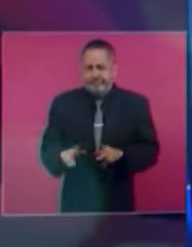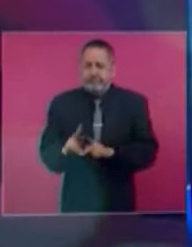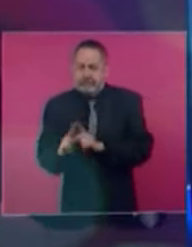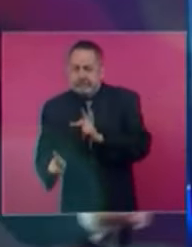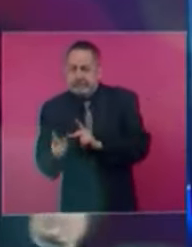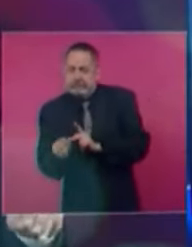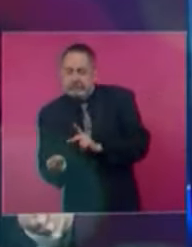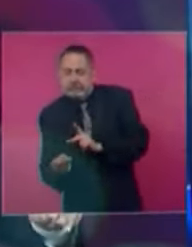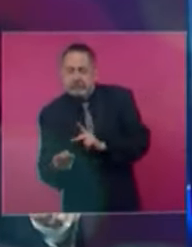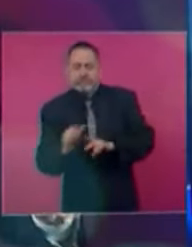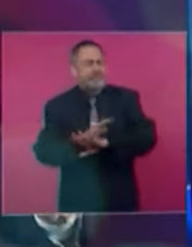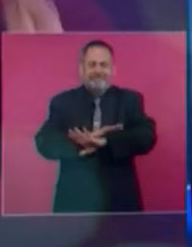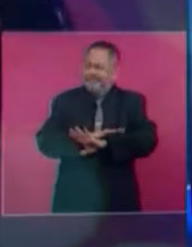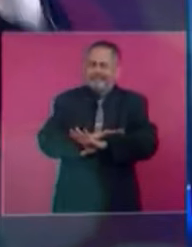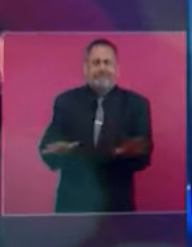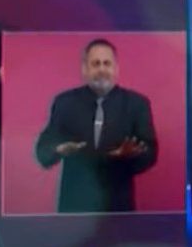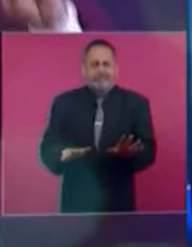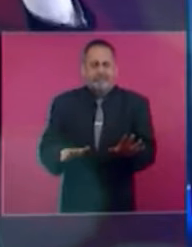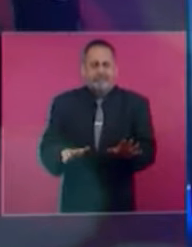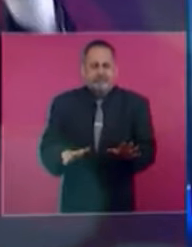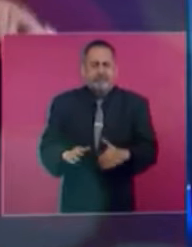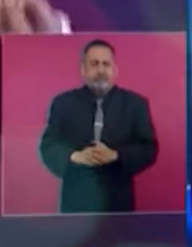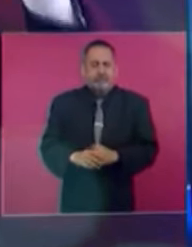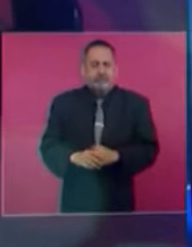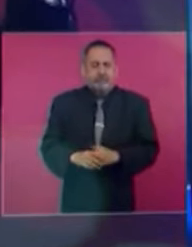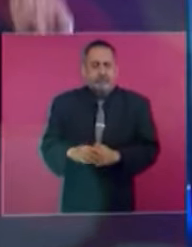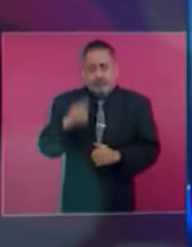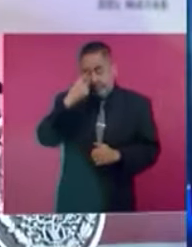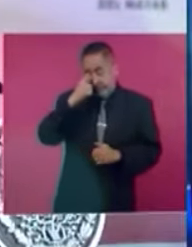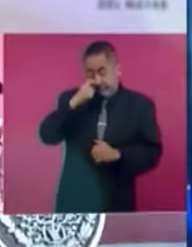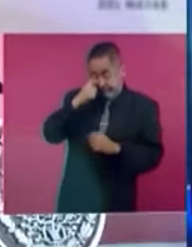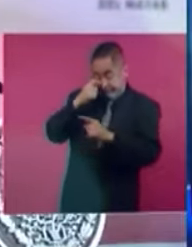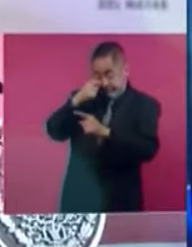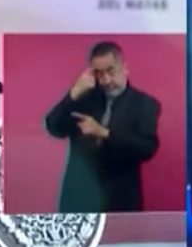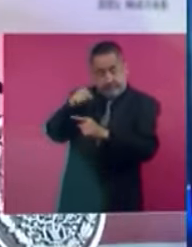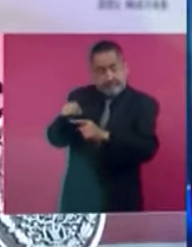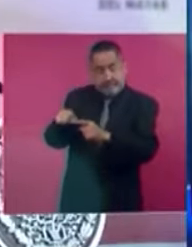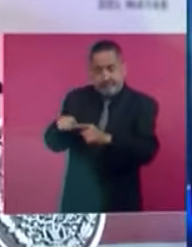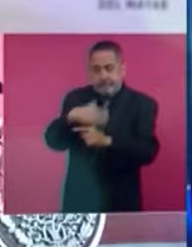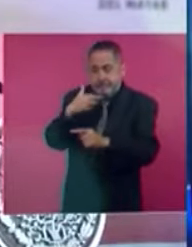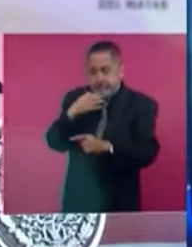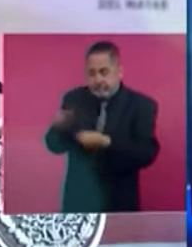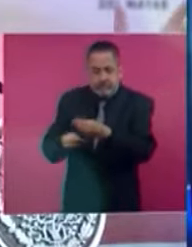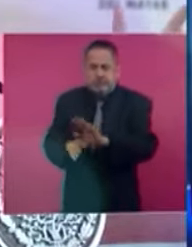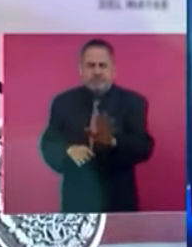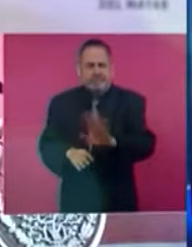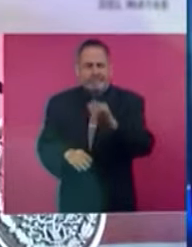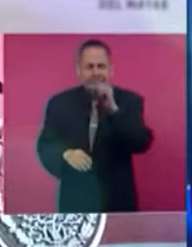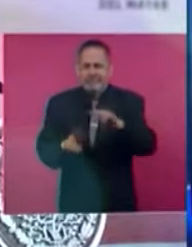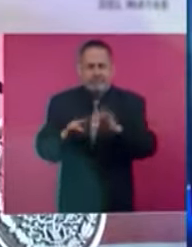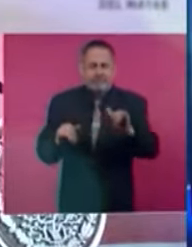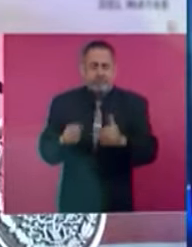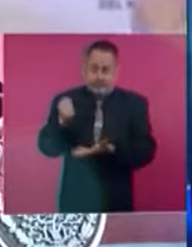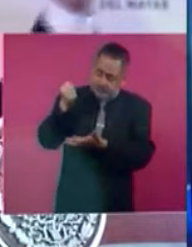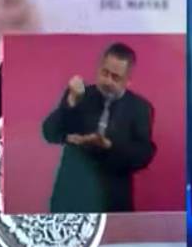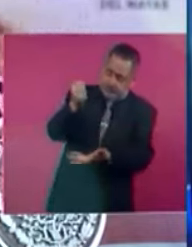entre conservadores liberales entre no entre transformador y transformación y y los conservadores